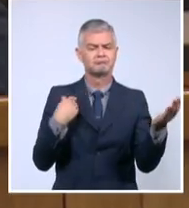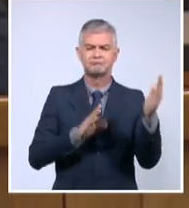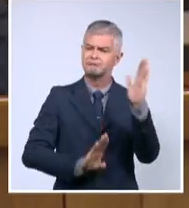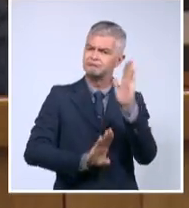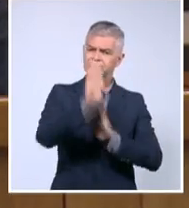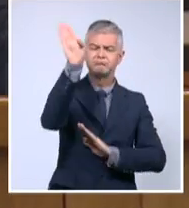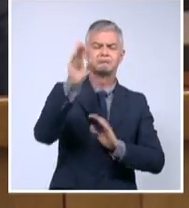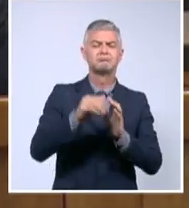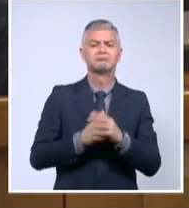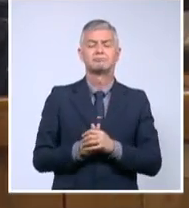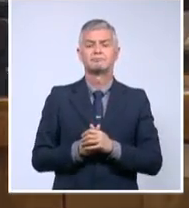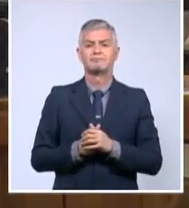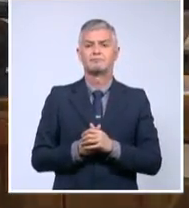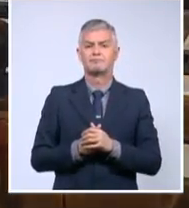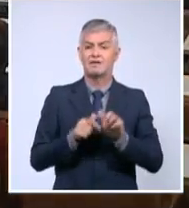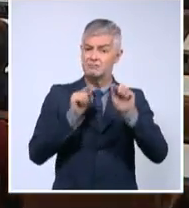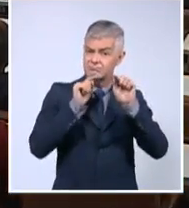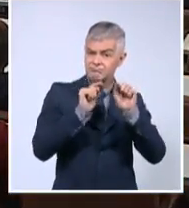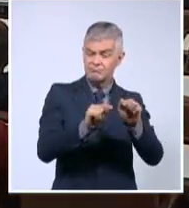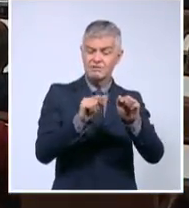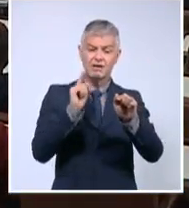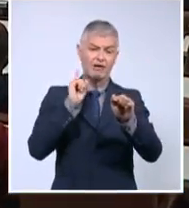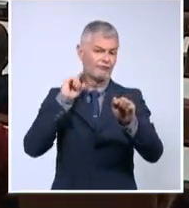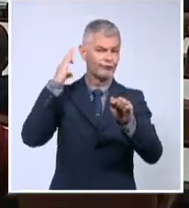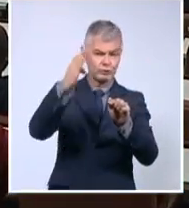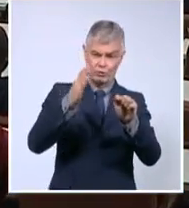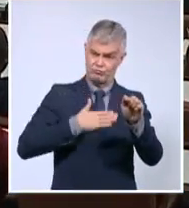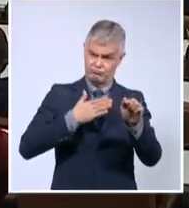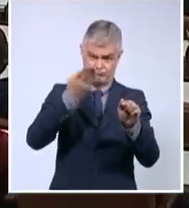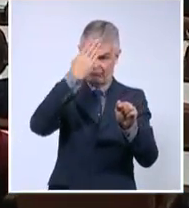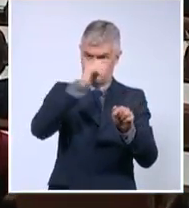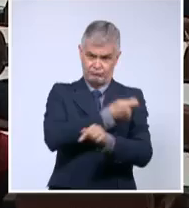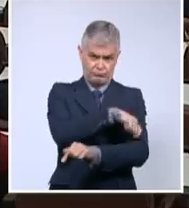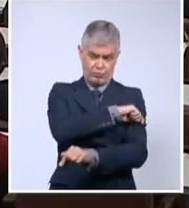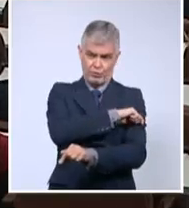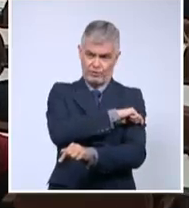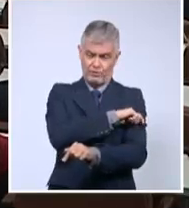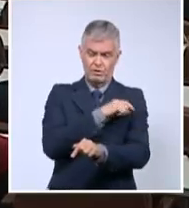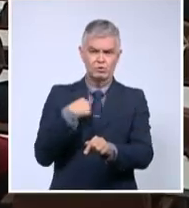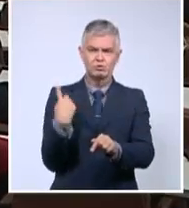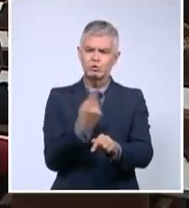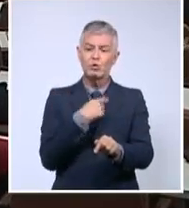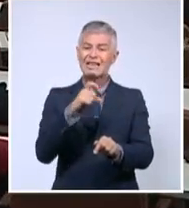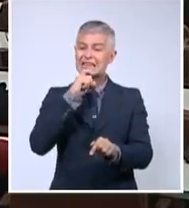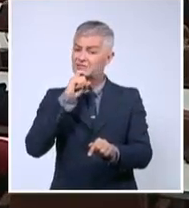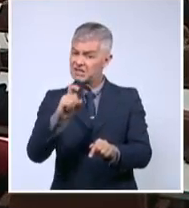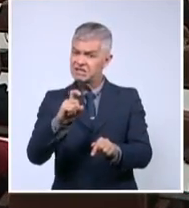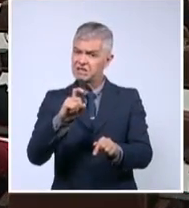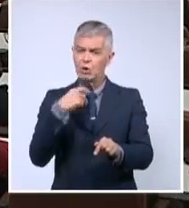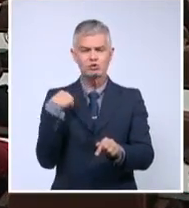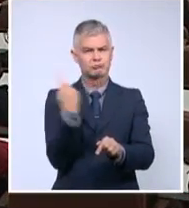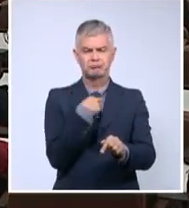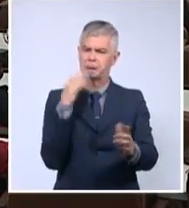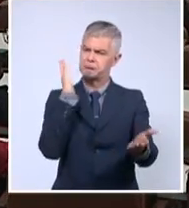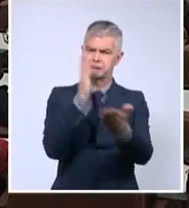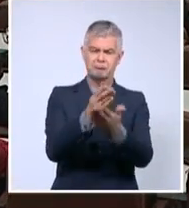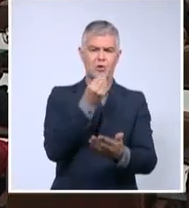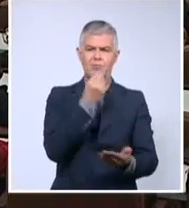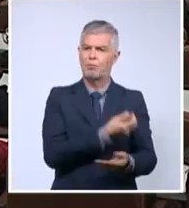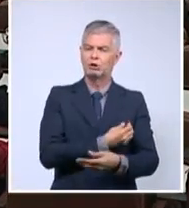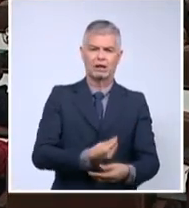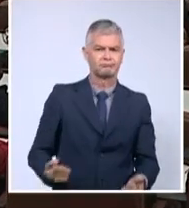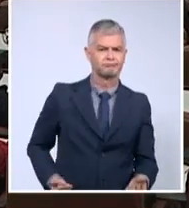posibilidades. Es el destino de este pueblo, crecerse con los desafíos. Está en los genes de la nación